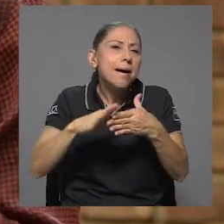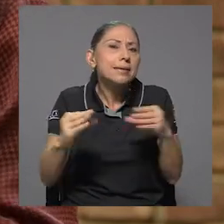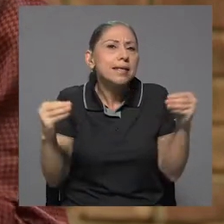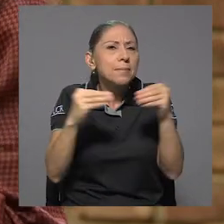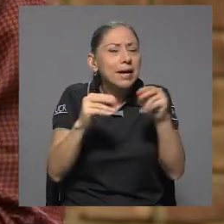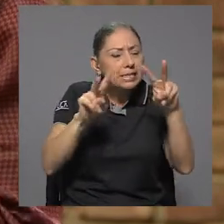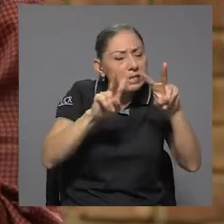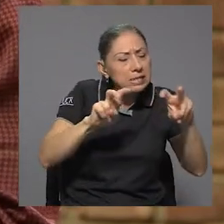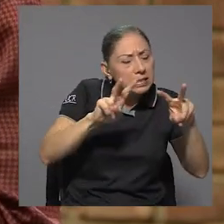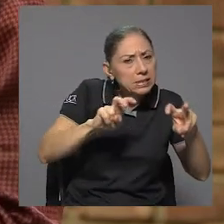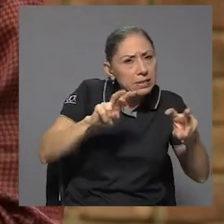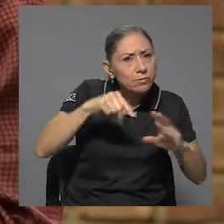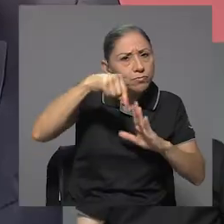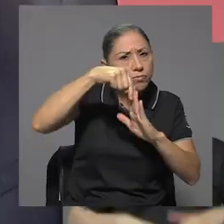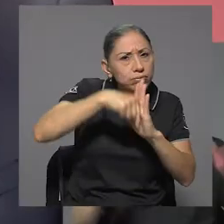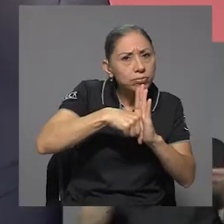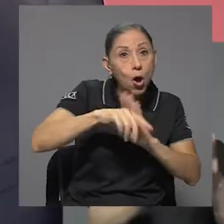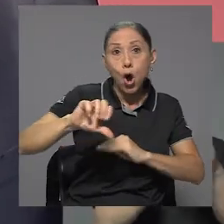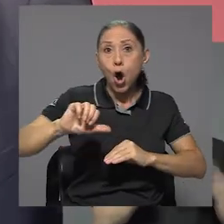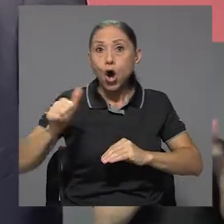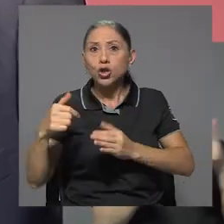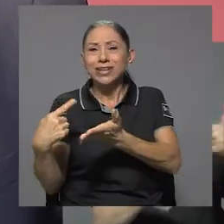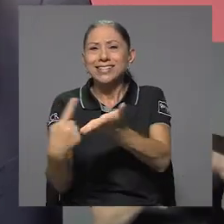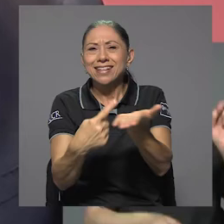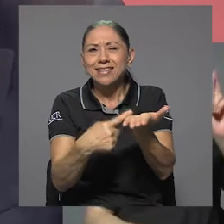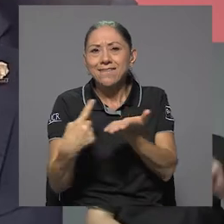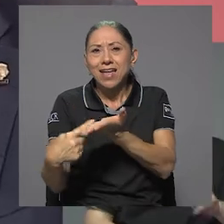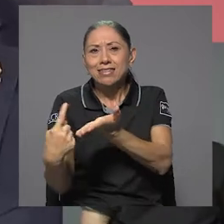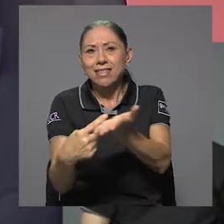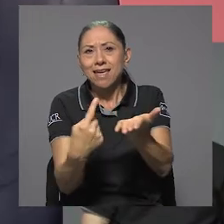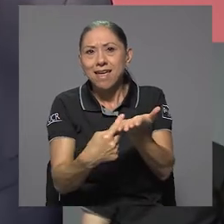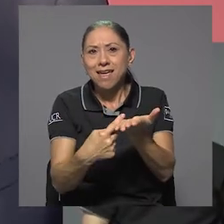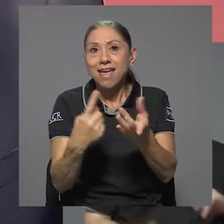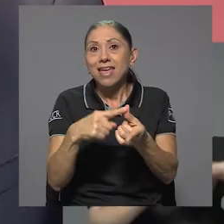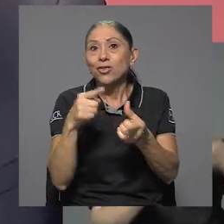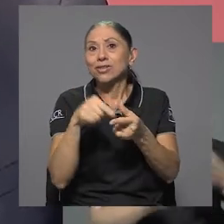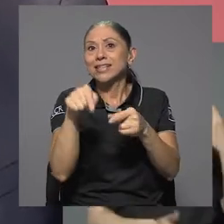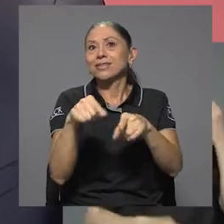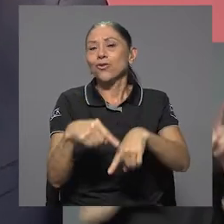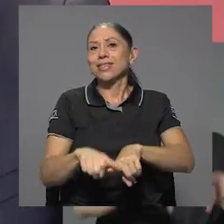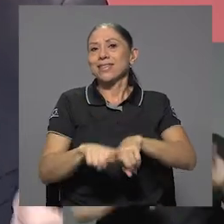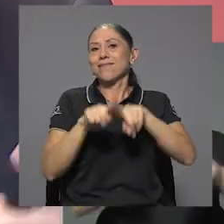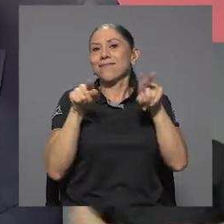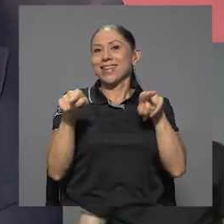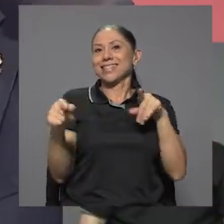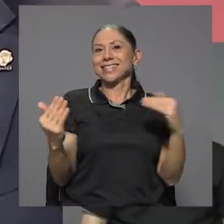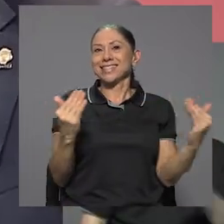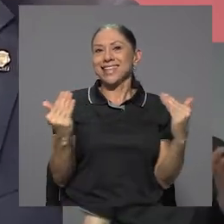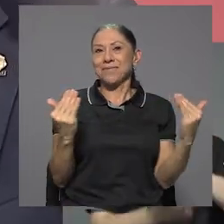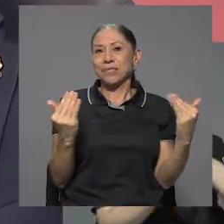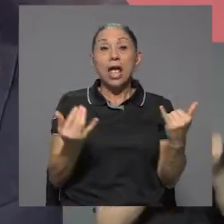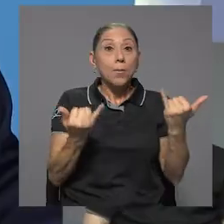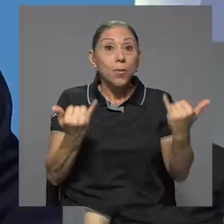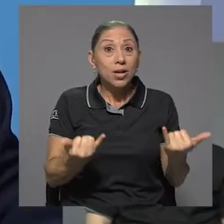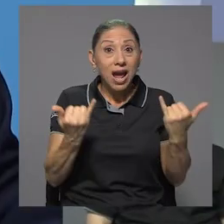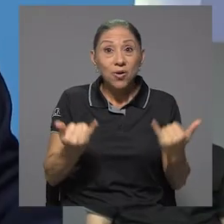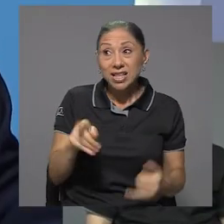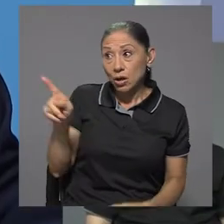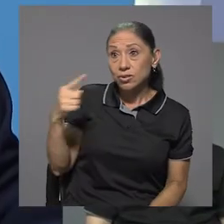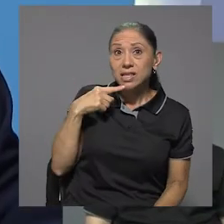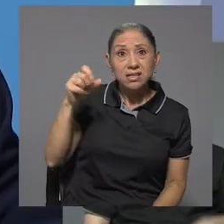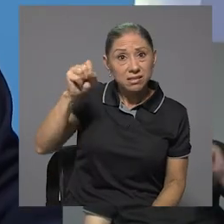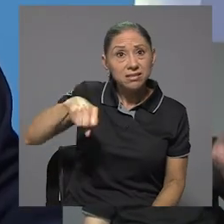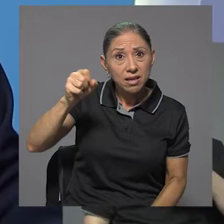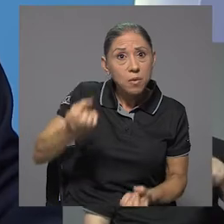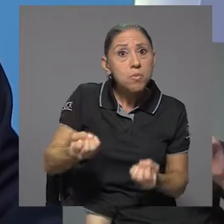las noticias, pero hay uno que es el debate, y justamente creo que hay un elemento diferenciador, ¿por qué? Porque ahorita en todos estos programas que usted menciona y que en